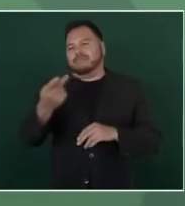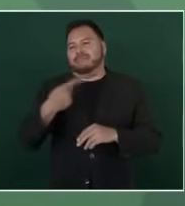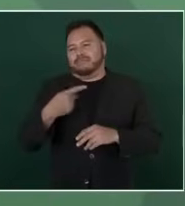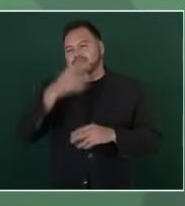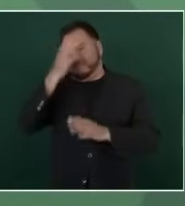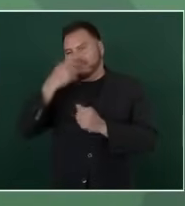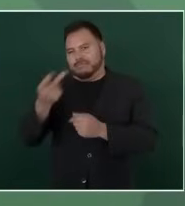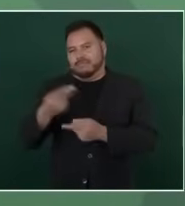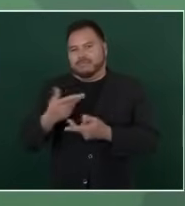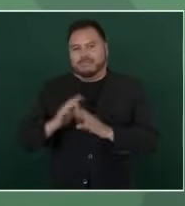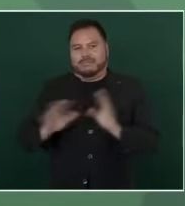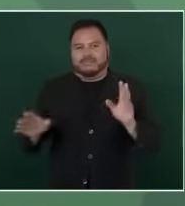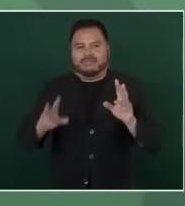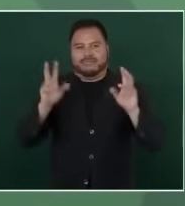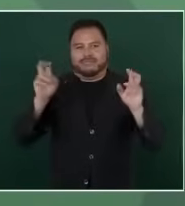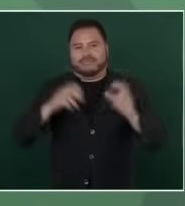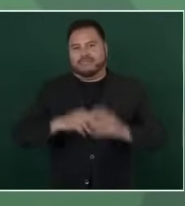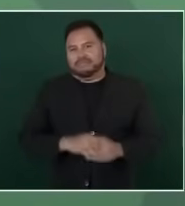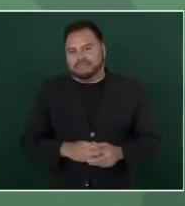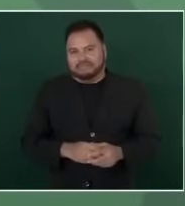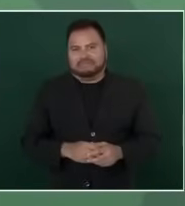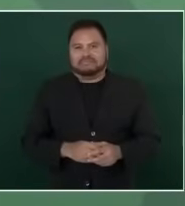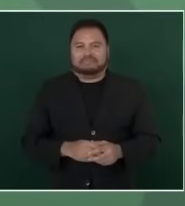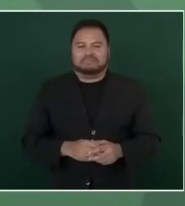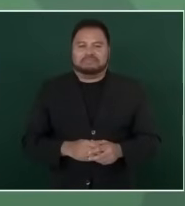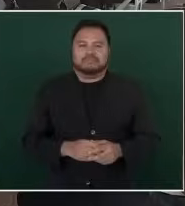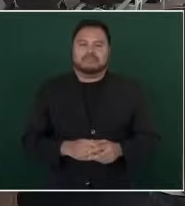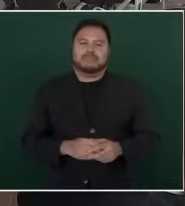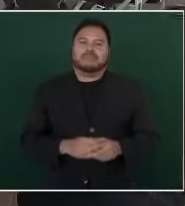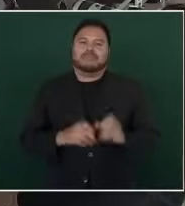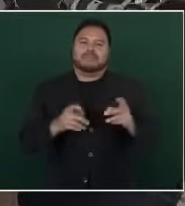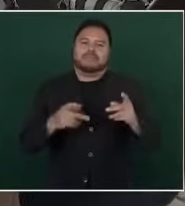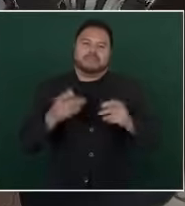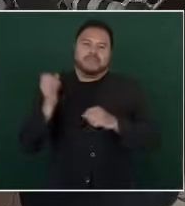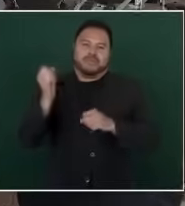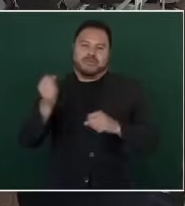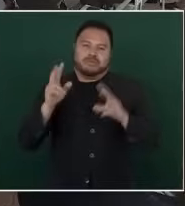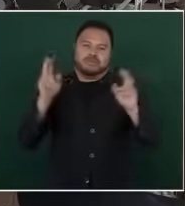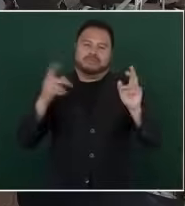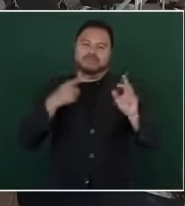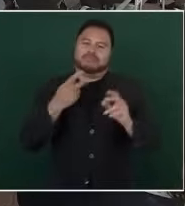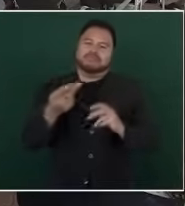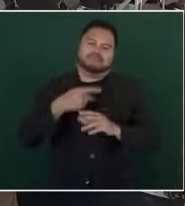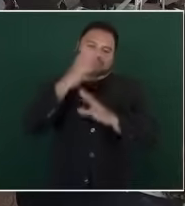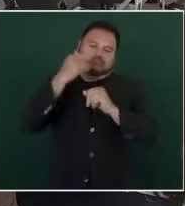Hay todo un lenguaje en el béisbol.